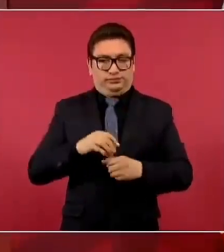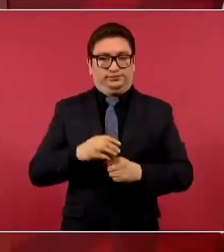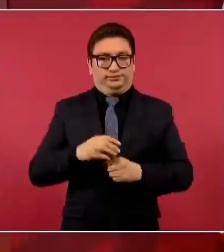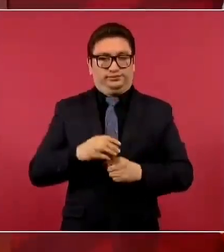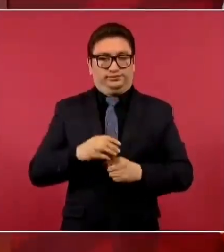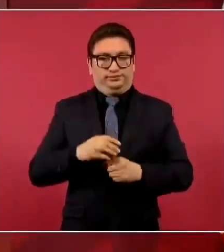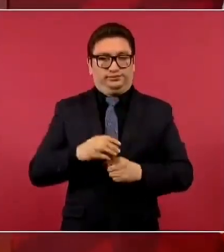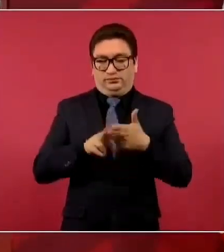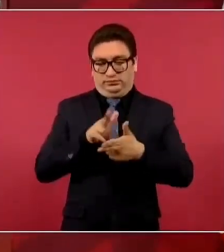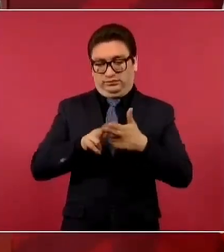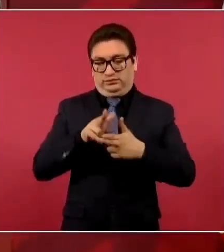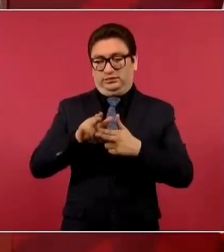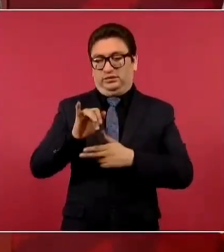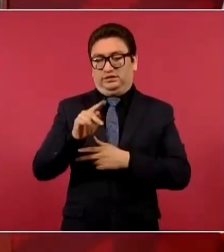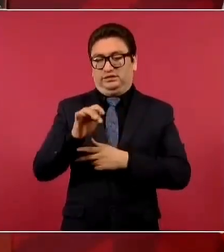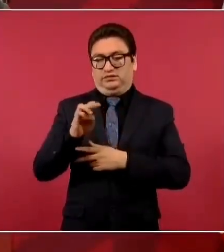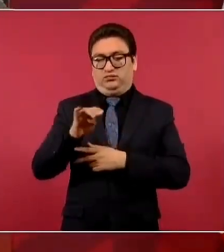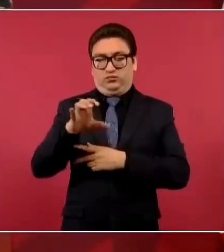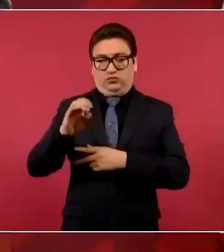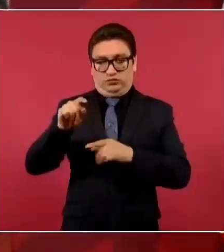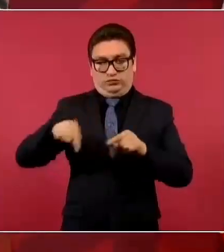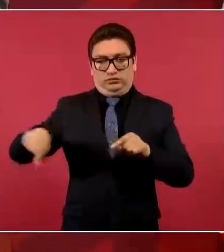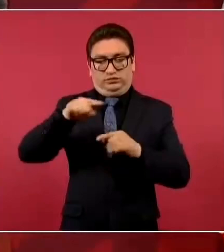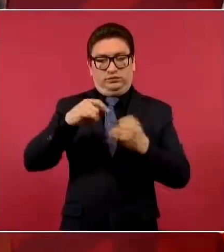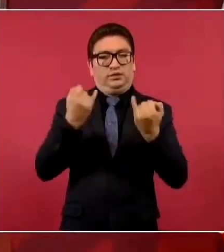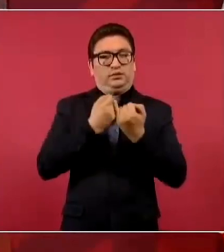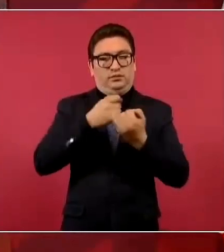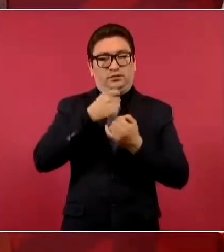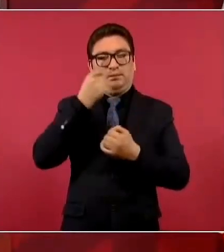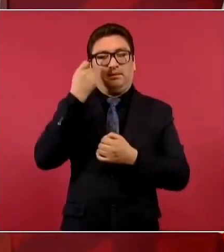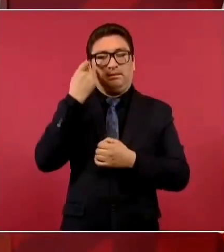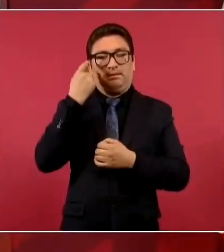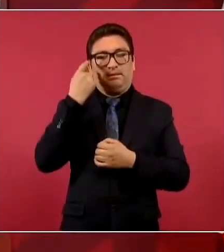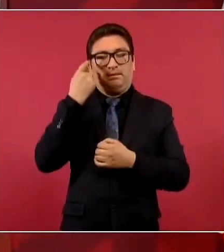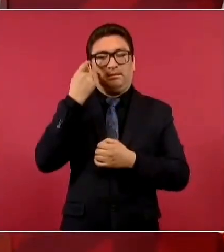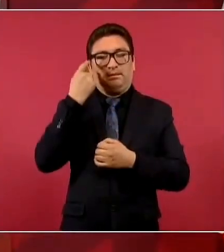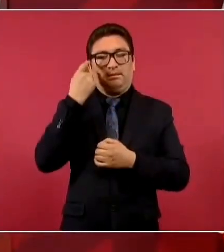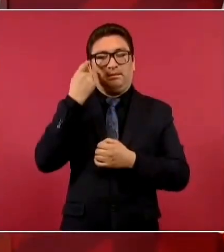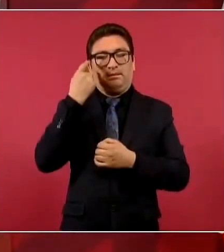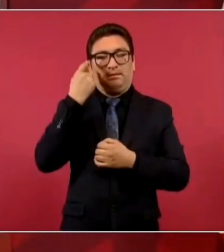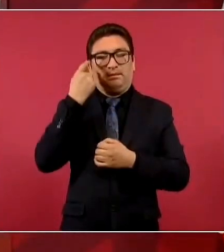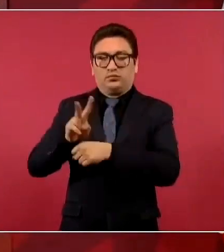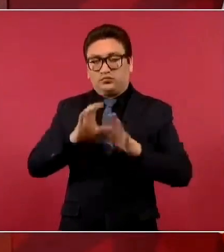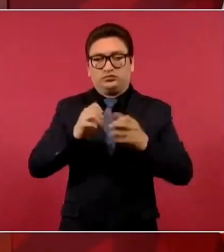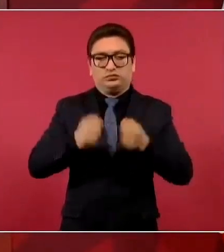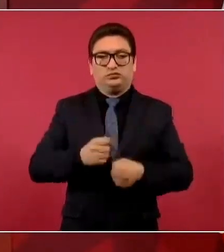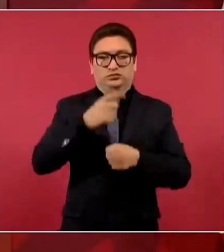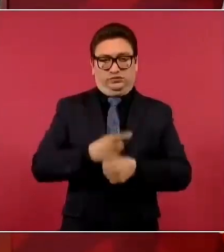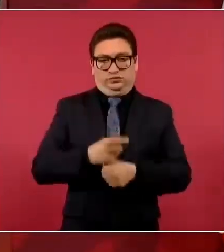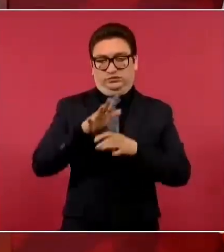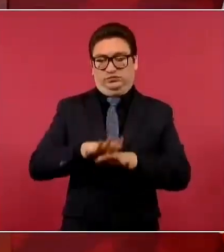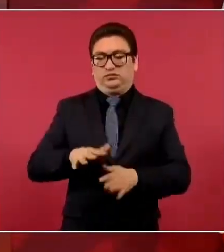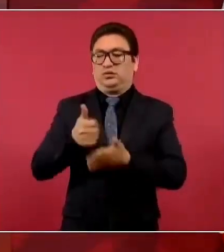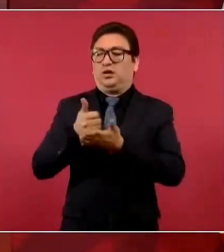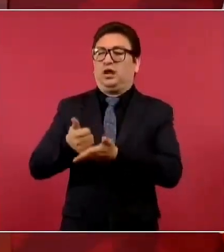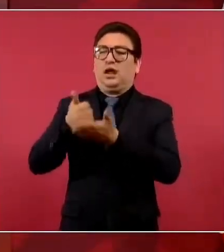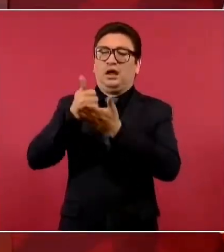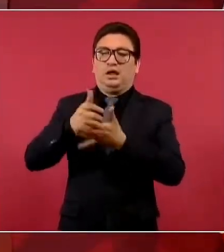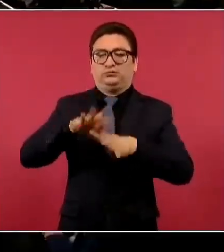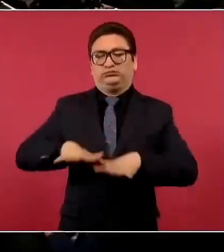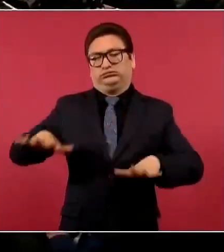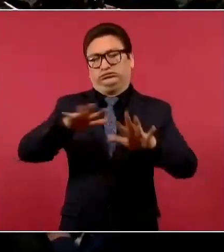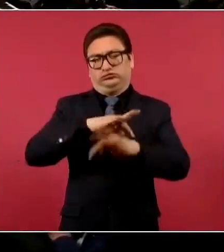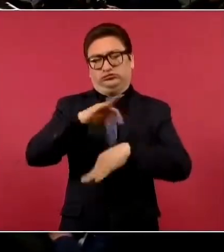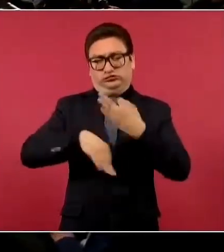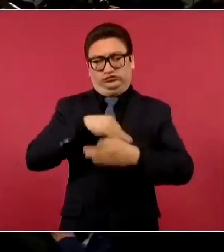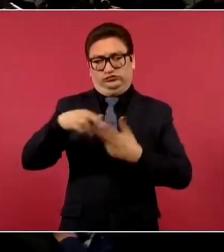del Tren del Istmo, precisamente para garantizar la seguridad, que va a ayudar mucho en toda